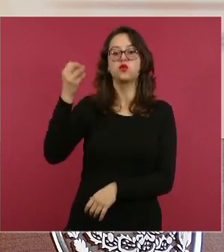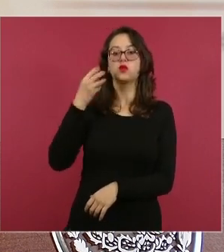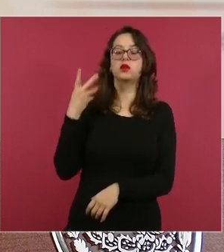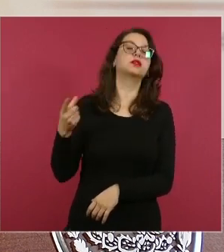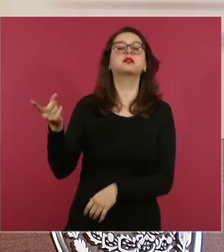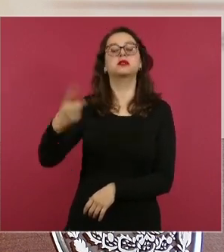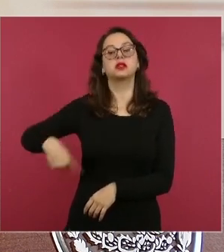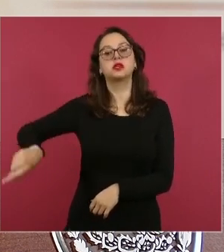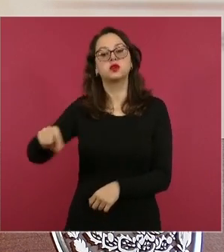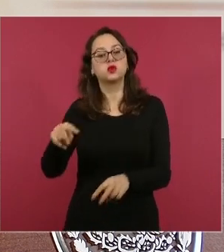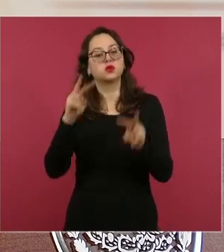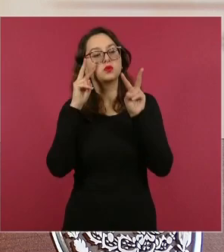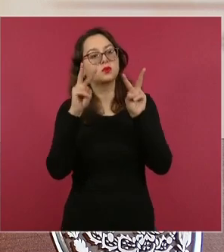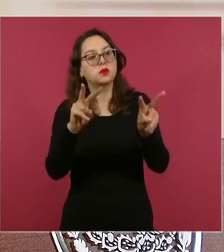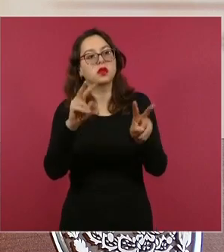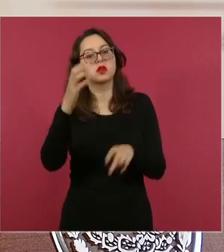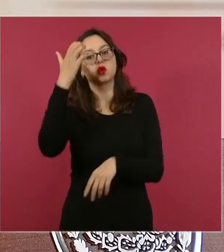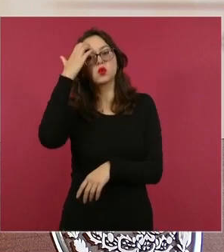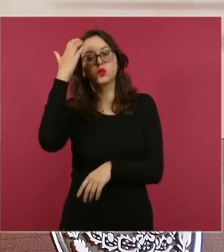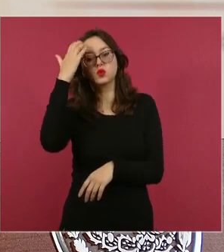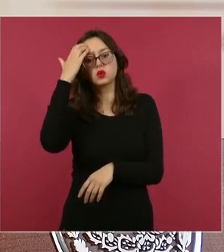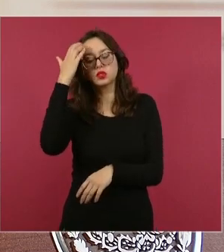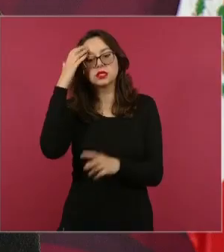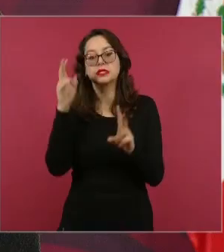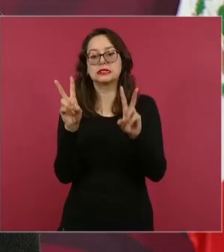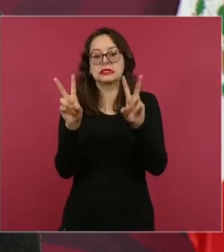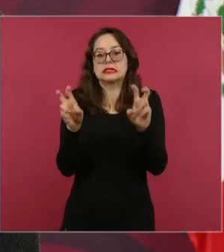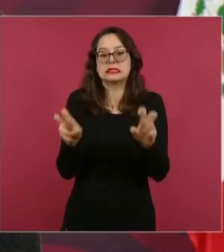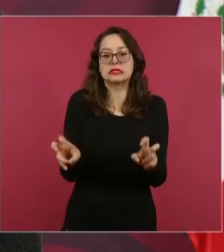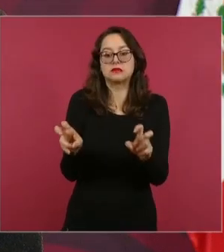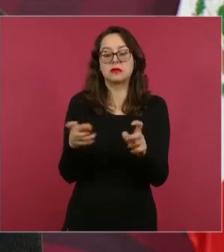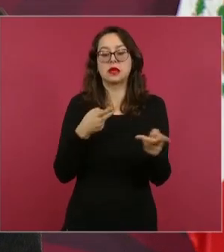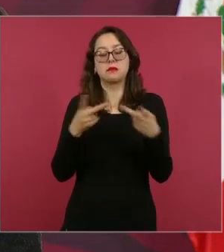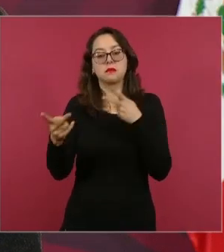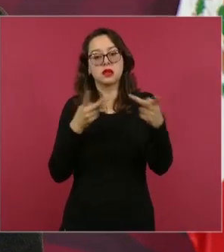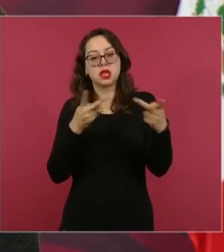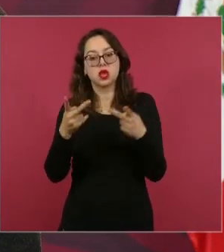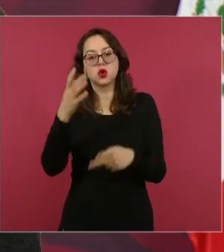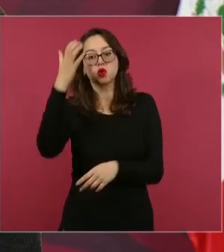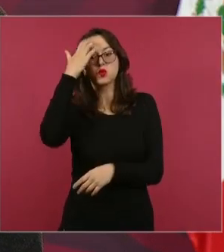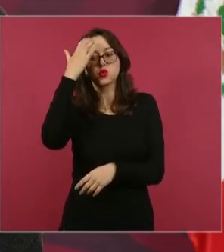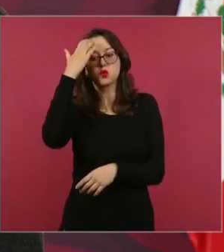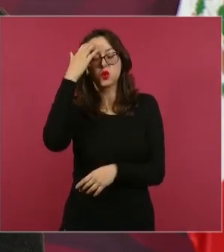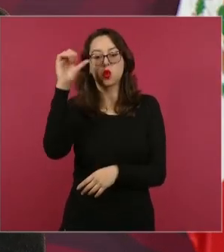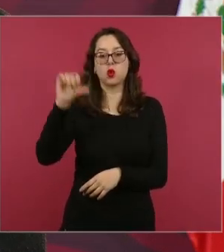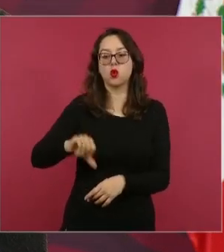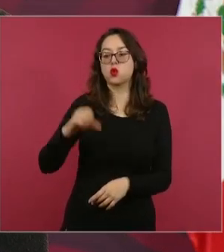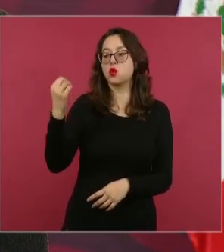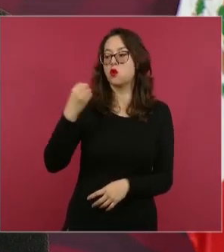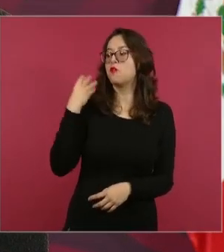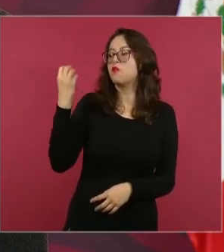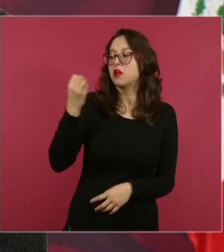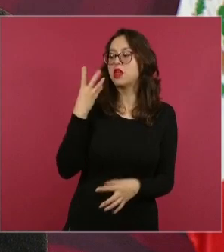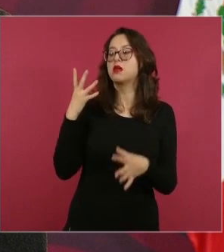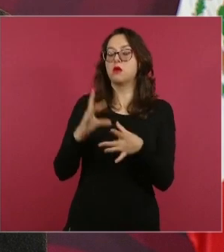eh conocer este plan Escuchar Este